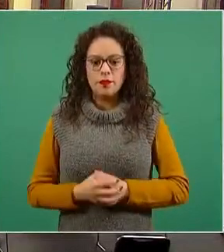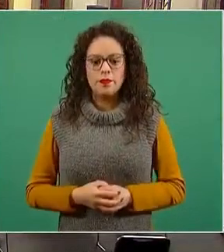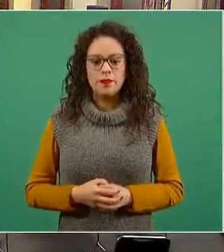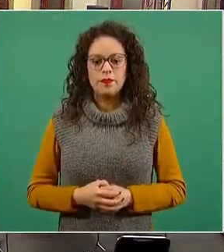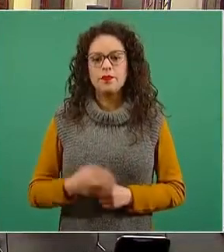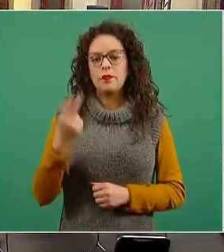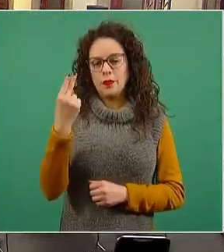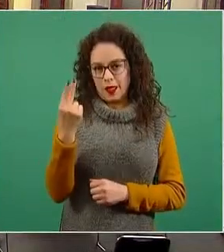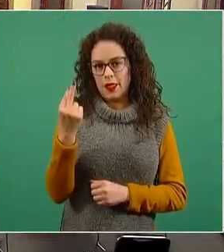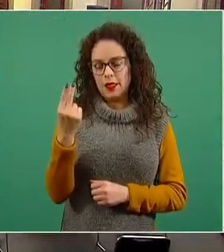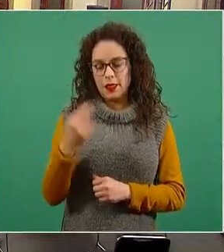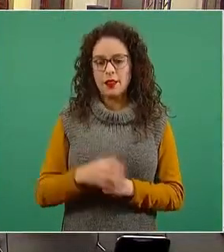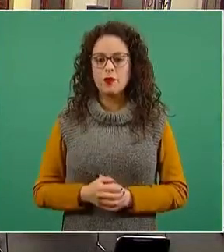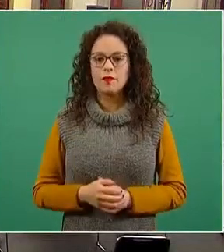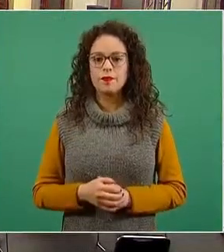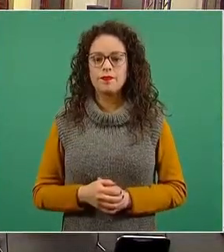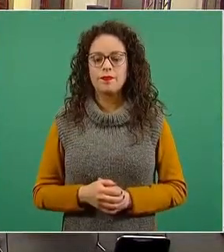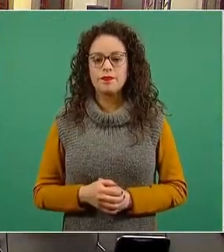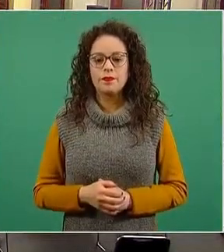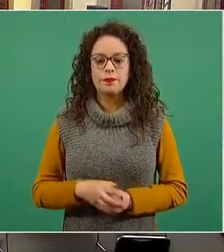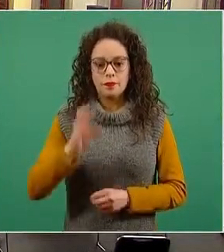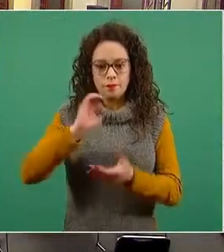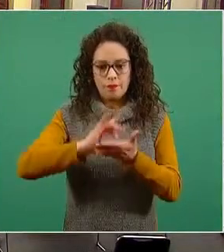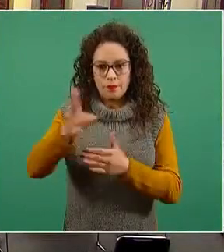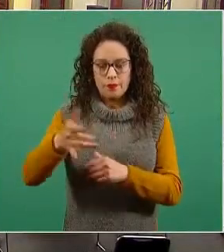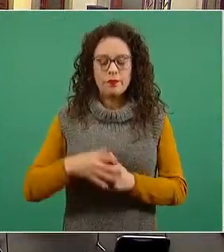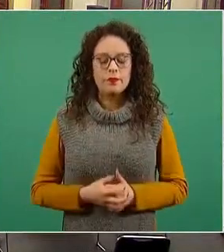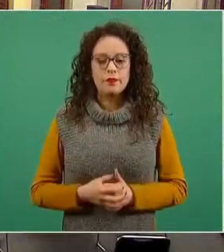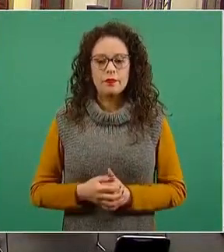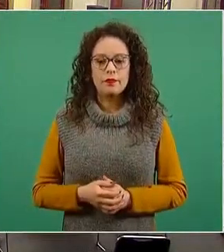camas con respirador mecánico. Muchas gracias.